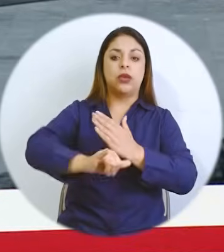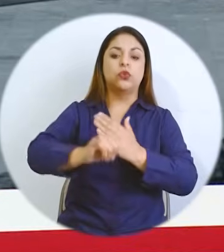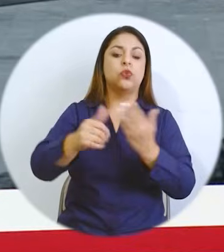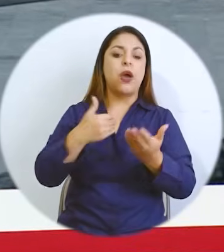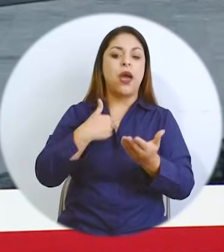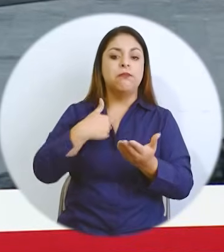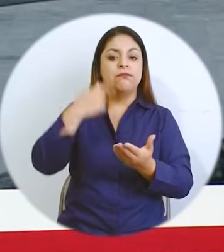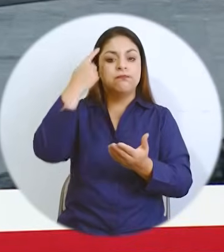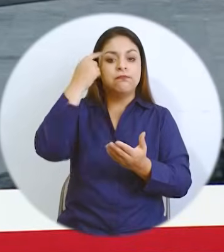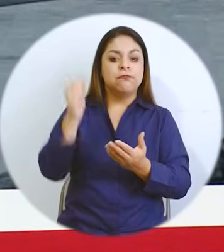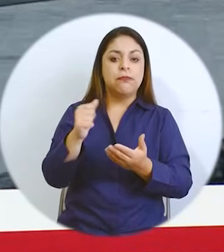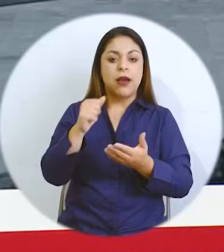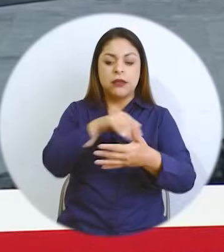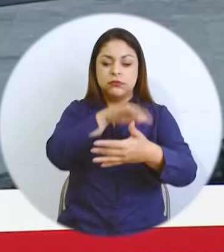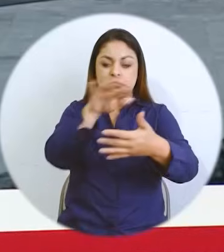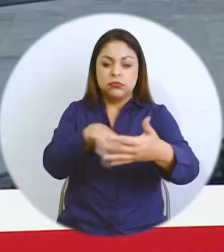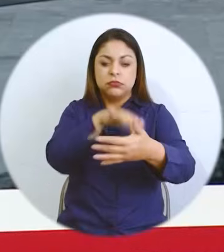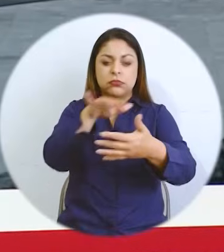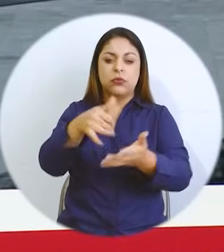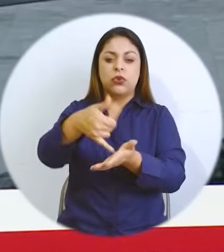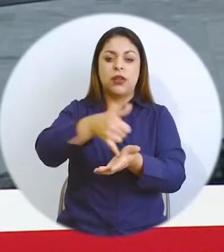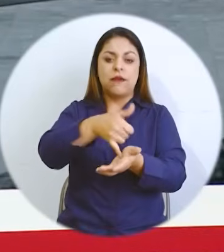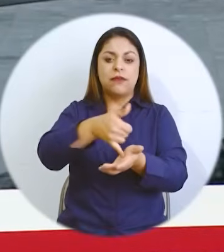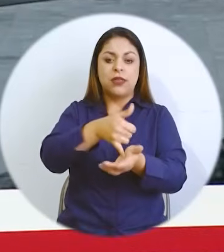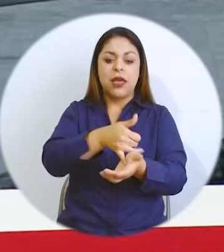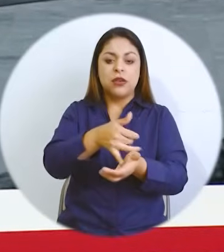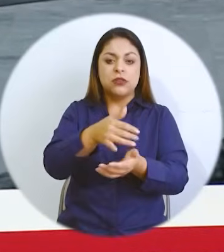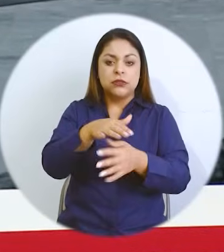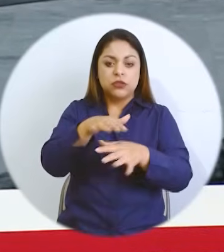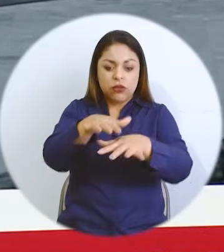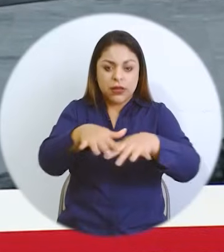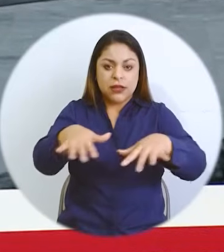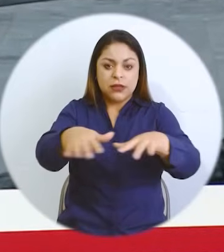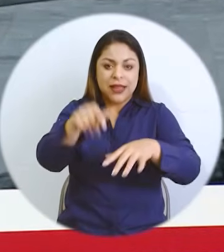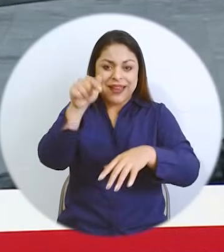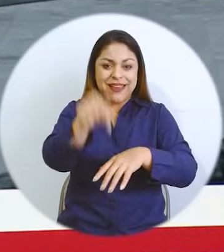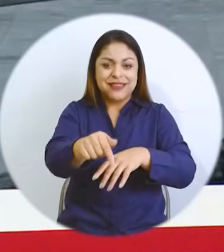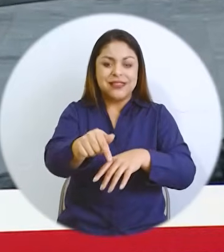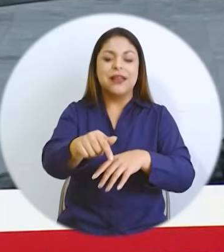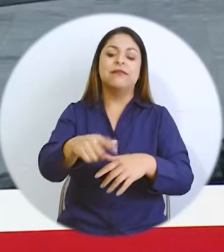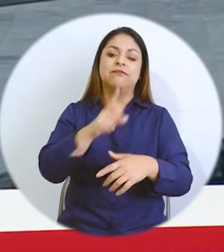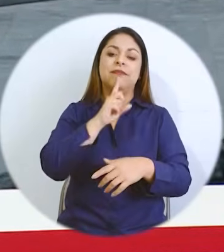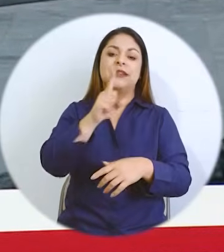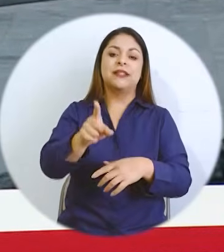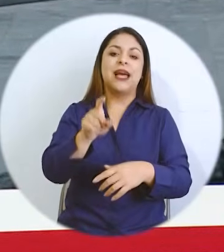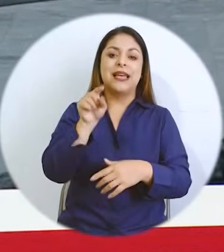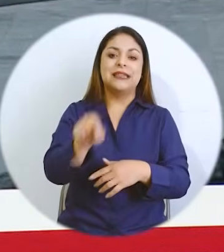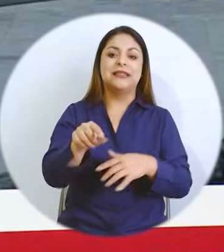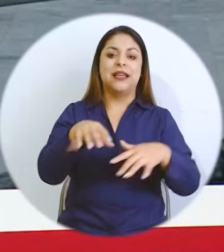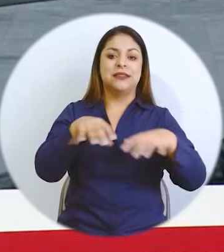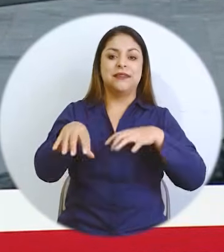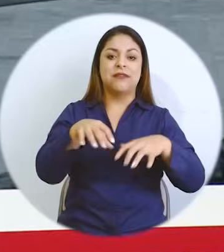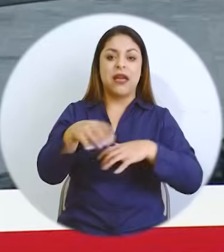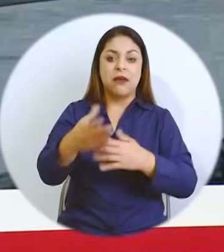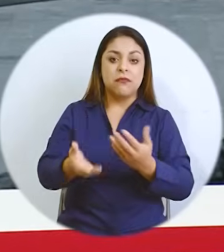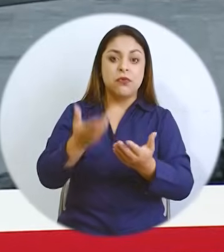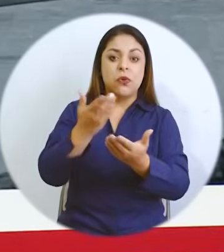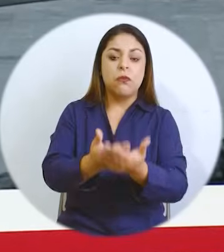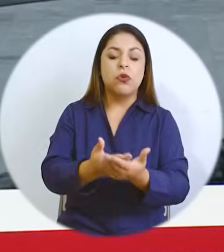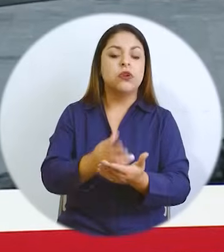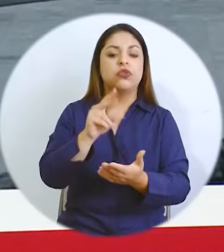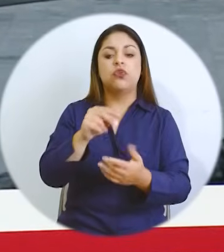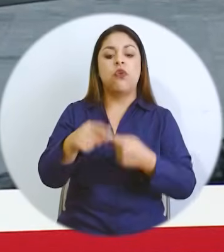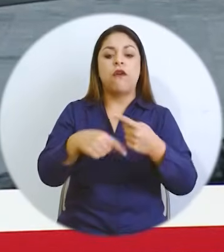proponer con un estudio de la vulnerabilidad que hay para esa zona, para ese acuífero, efectivamente